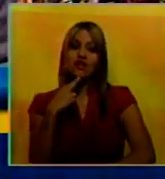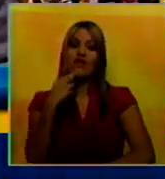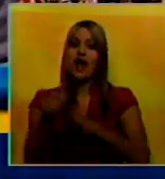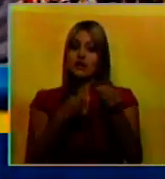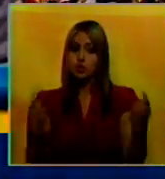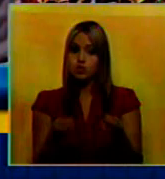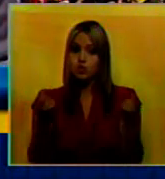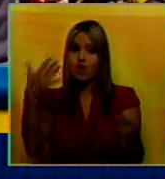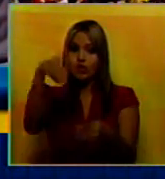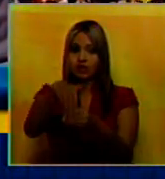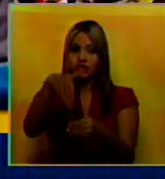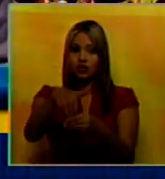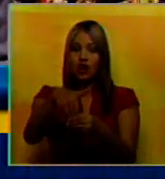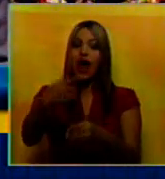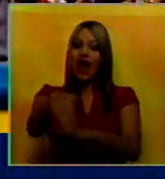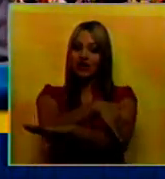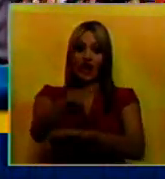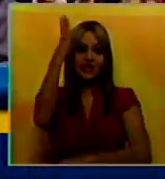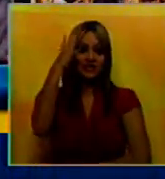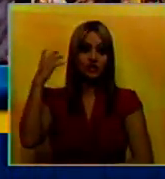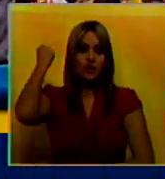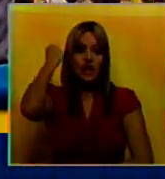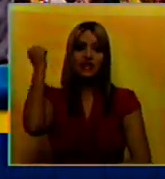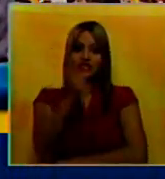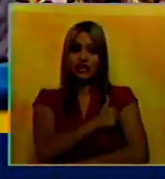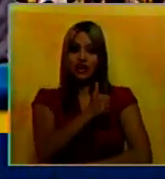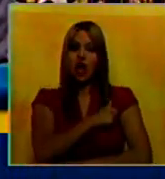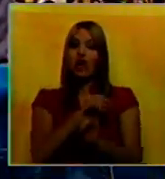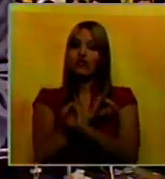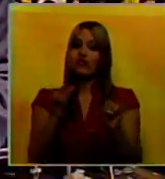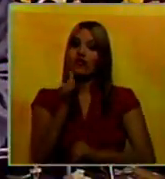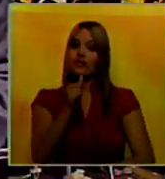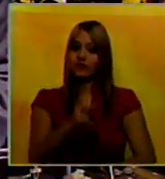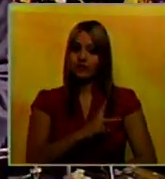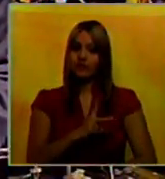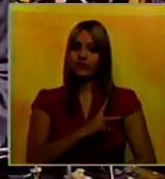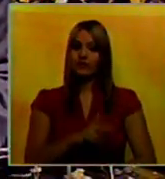de su campaña electoral. Desde la avenida Francisco de Miranda de Chacao, Euclides Sotillo, Noticiero Venevisión.